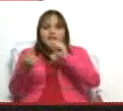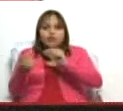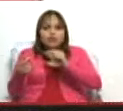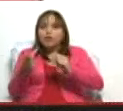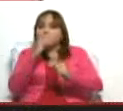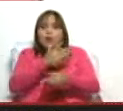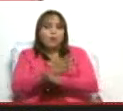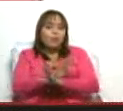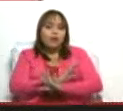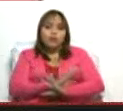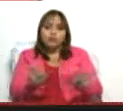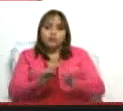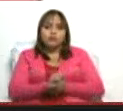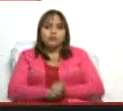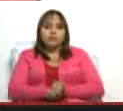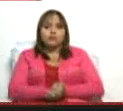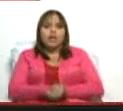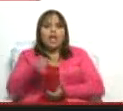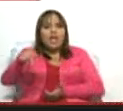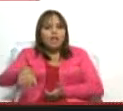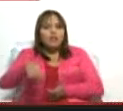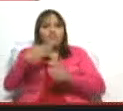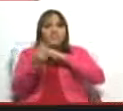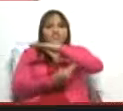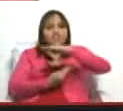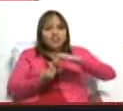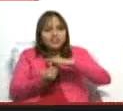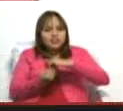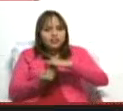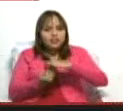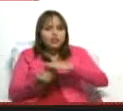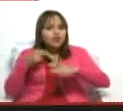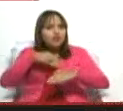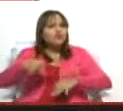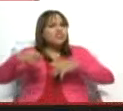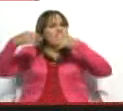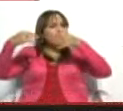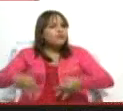juego. Es una cuestión de raíz, que estamos